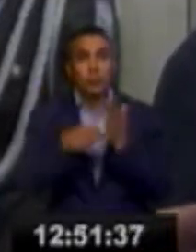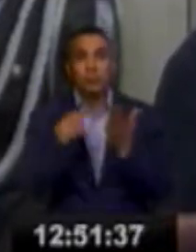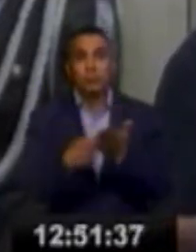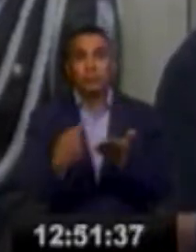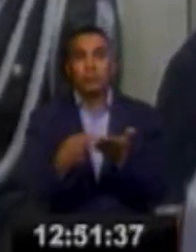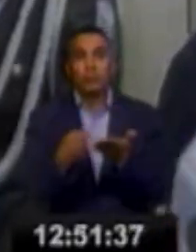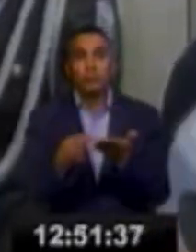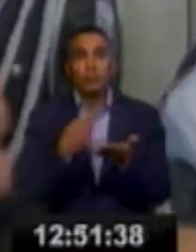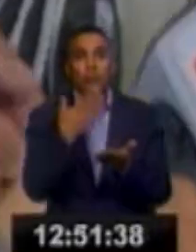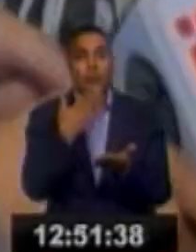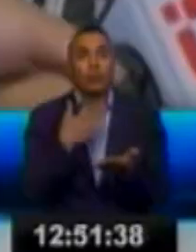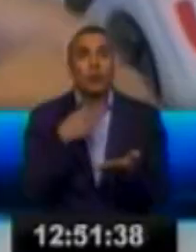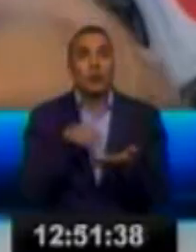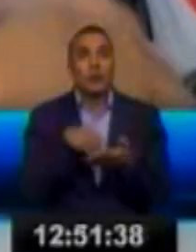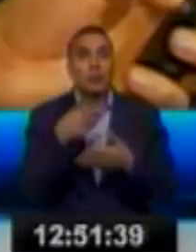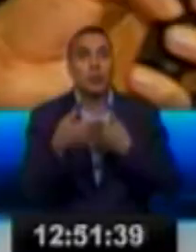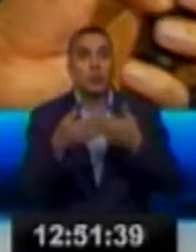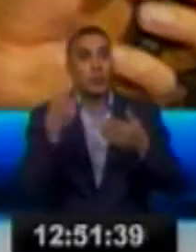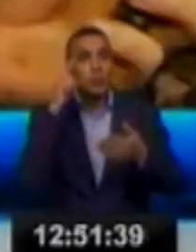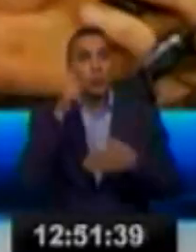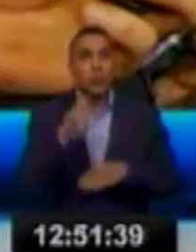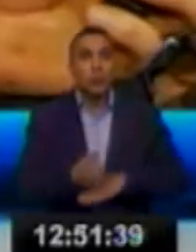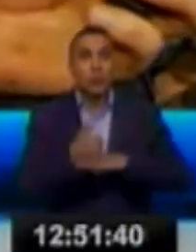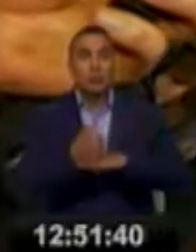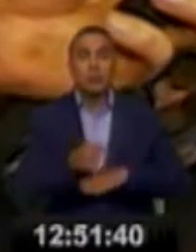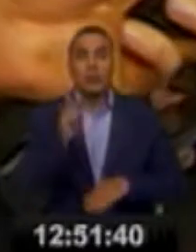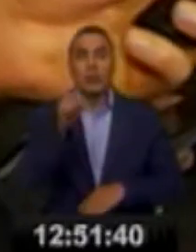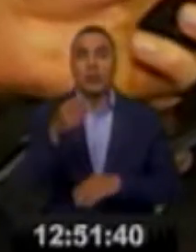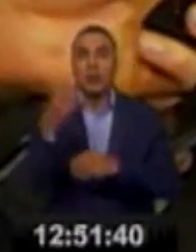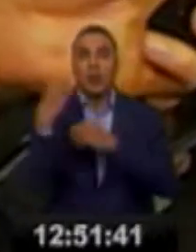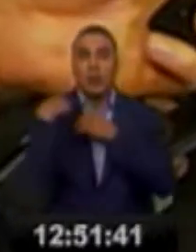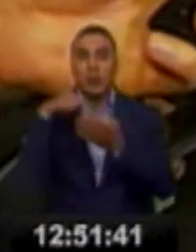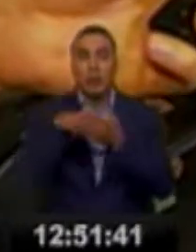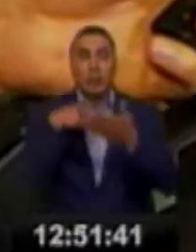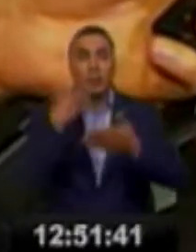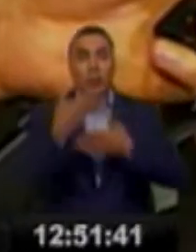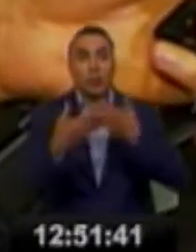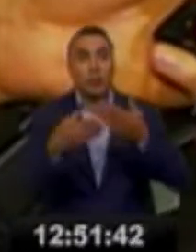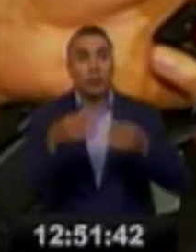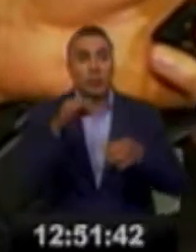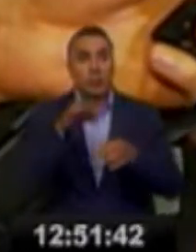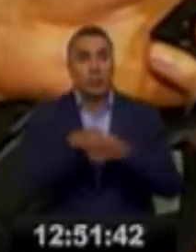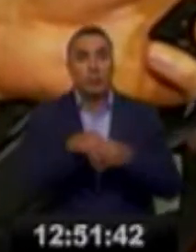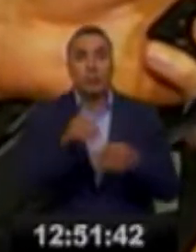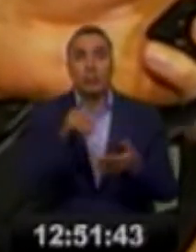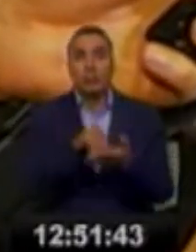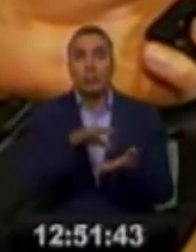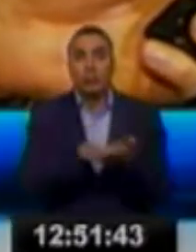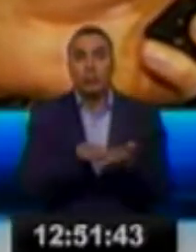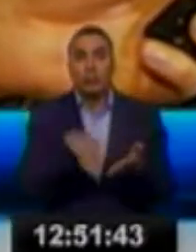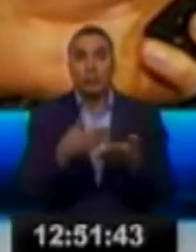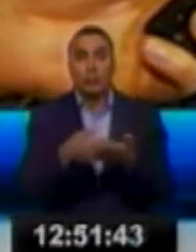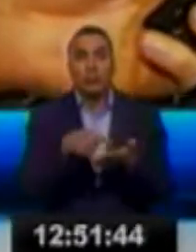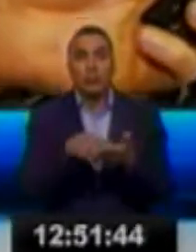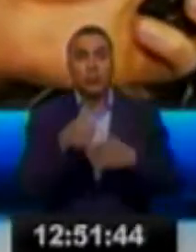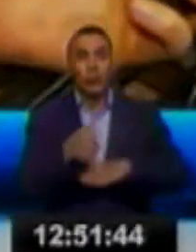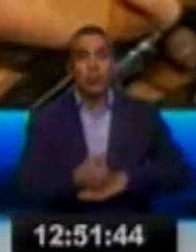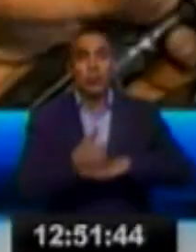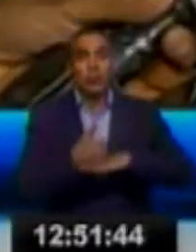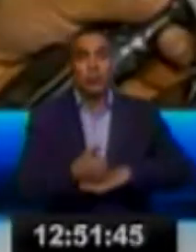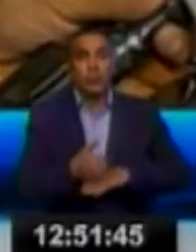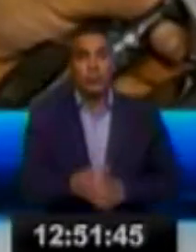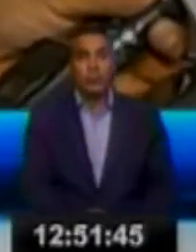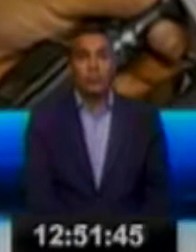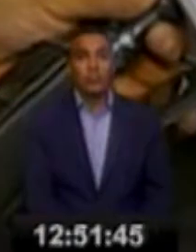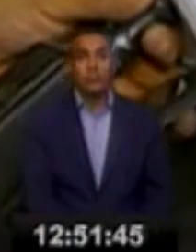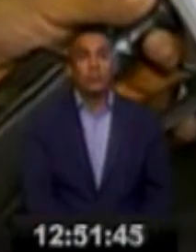sería el procedimiento para designar estas autoridades. El garantizar que este proceso de elección y nombramiento de estas autoridades de control